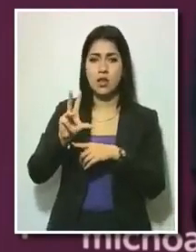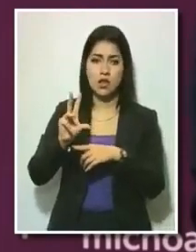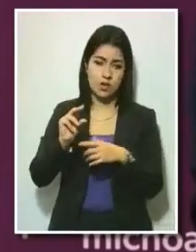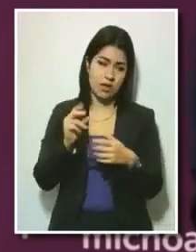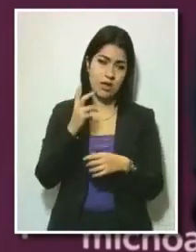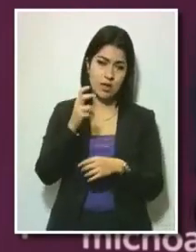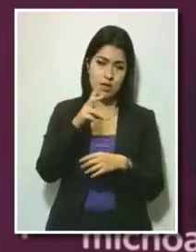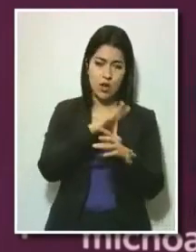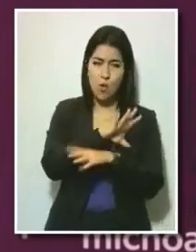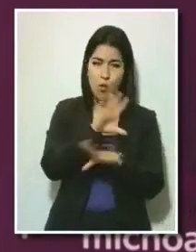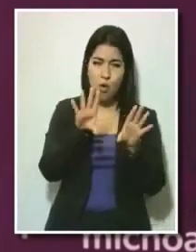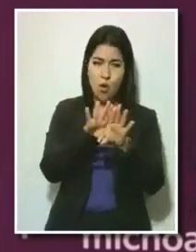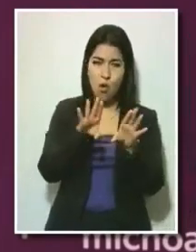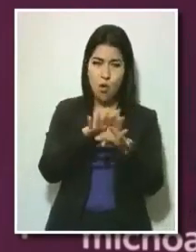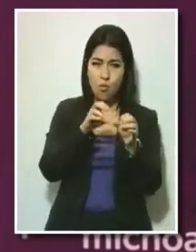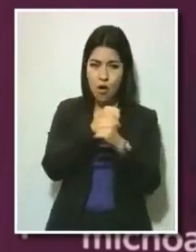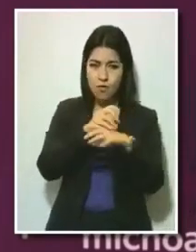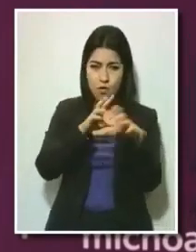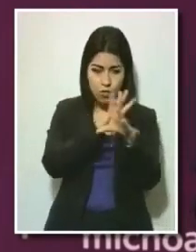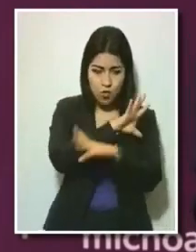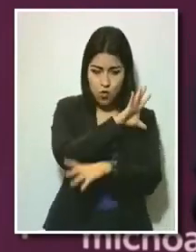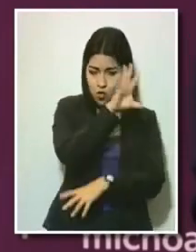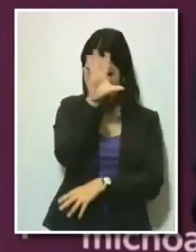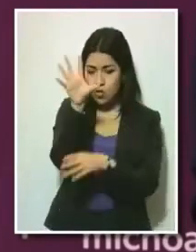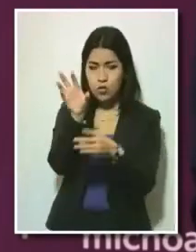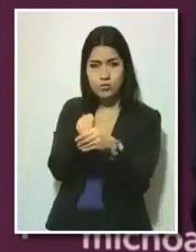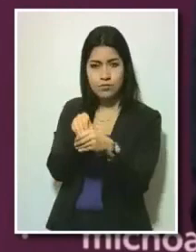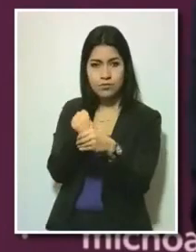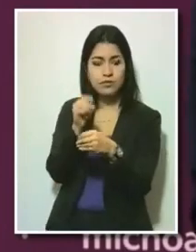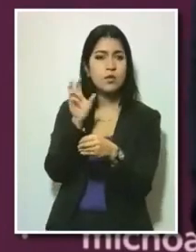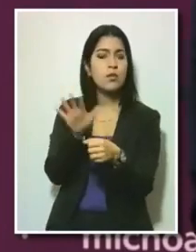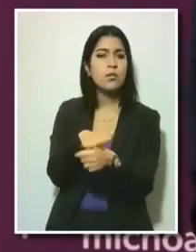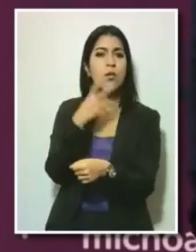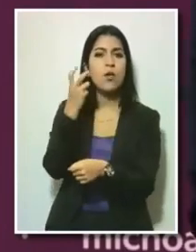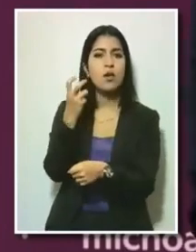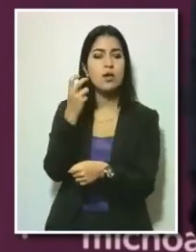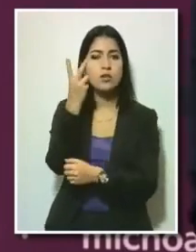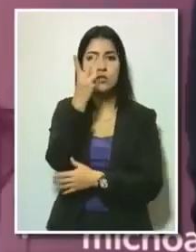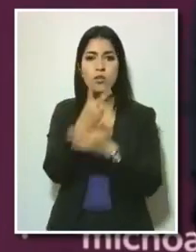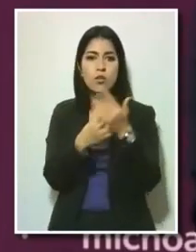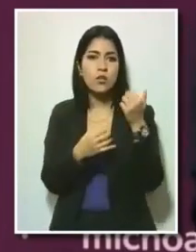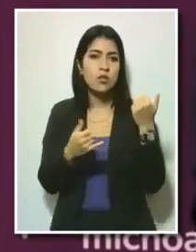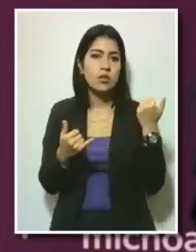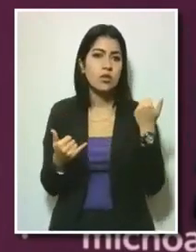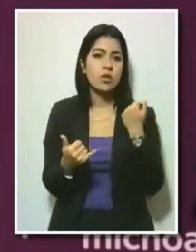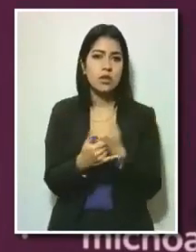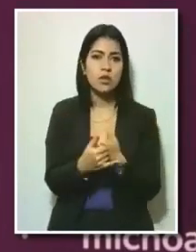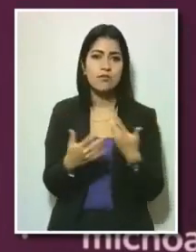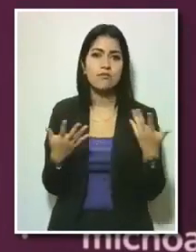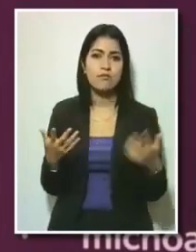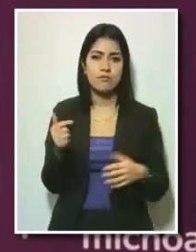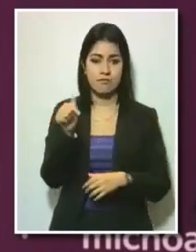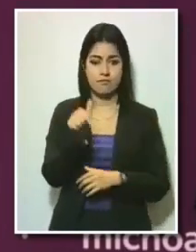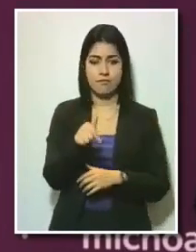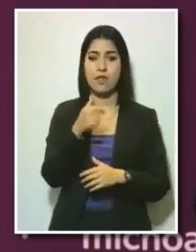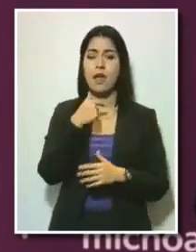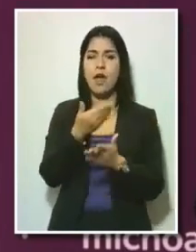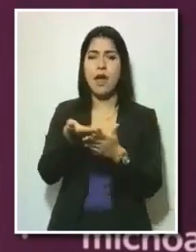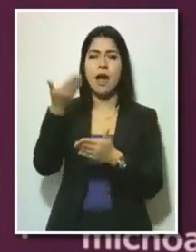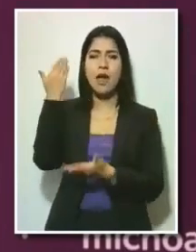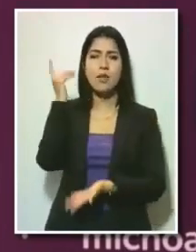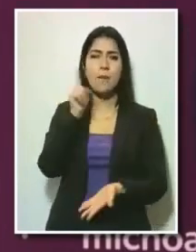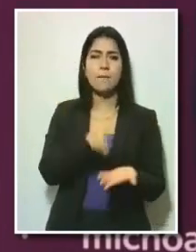o fragmentación del conocimiento, es por eso los proyectos. Yo hace mucho tiempo, en los